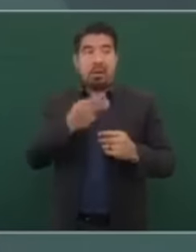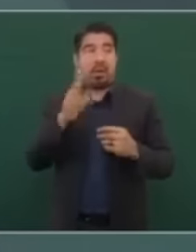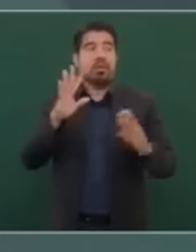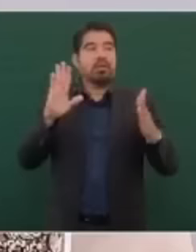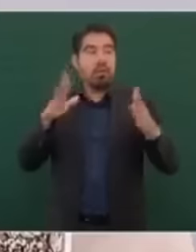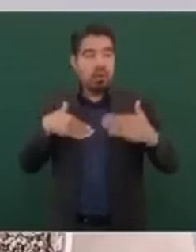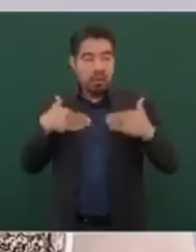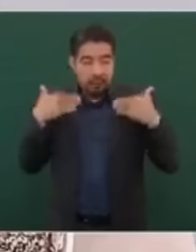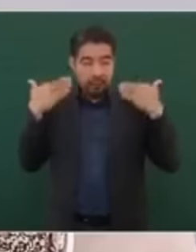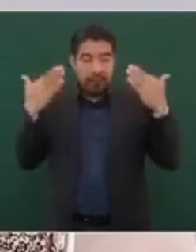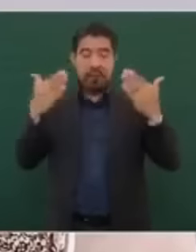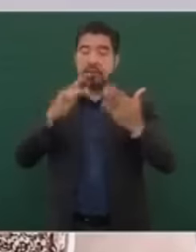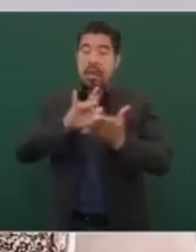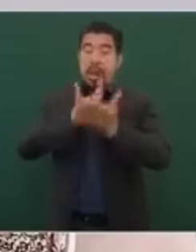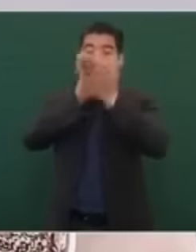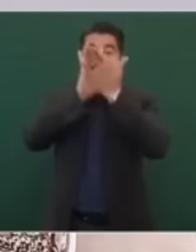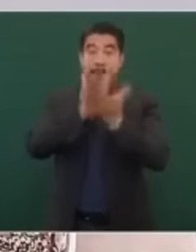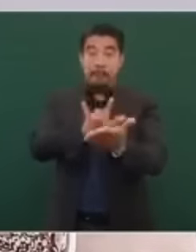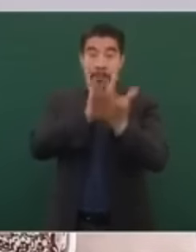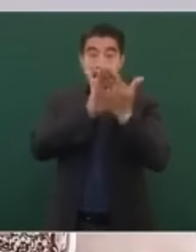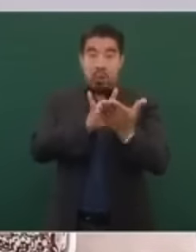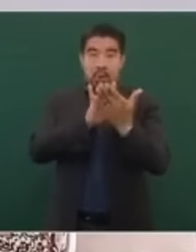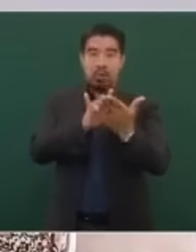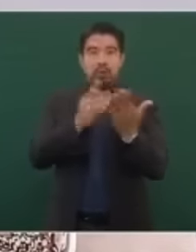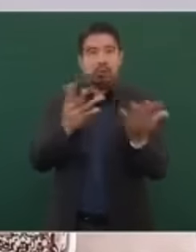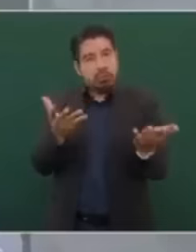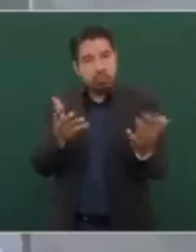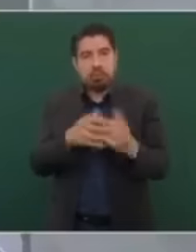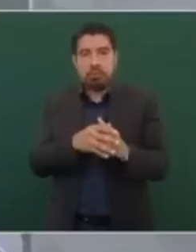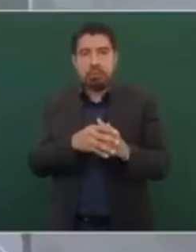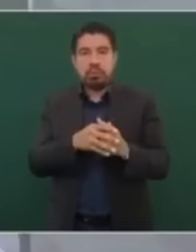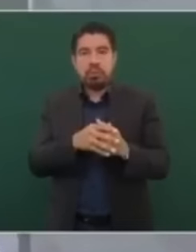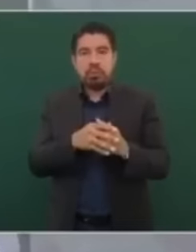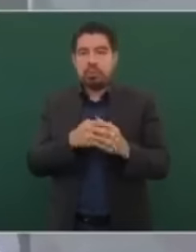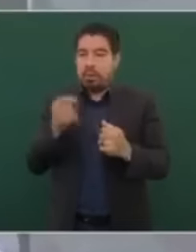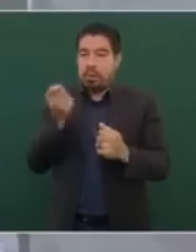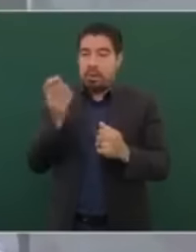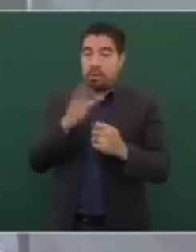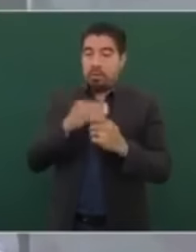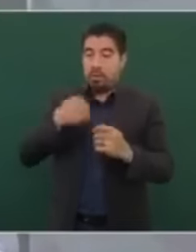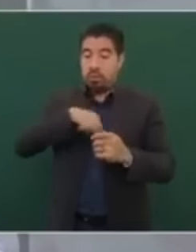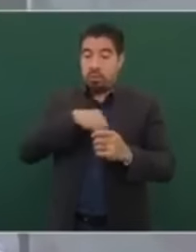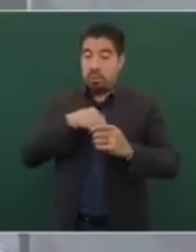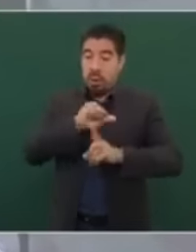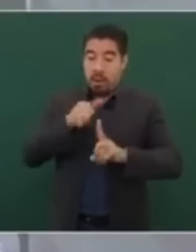por su apoyo, porque si no, no se podría avanzar.